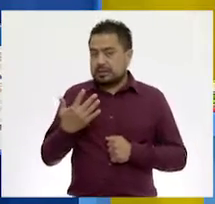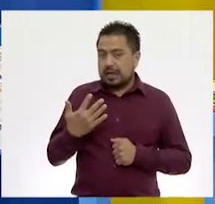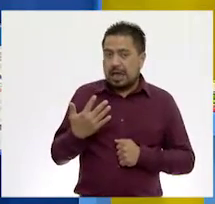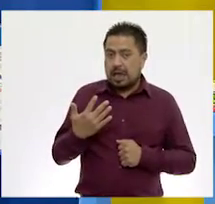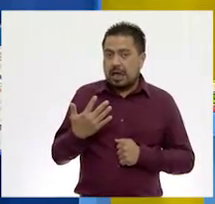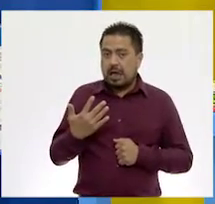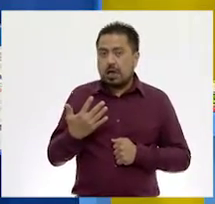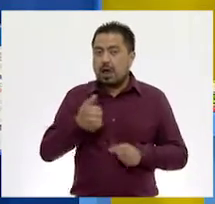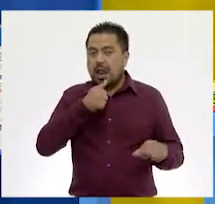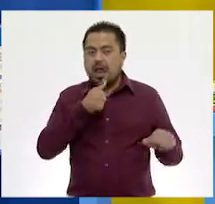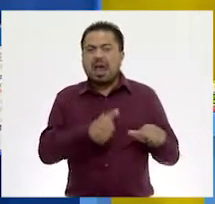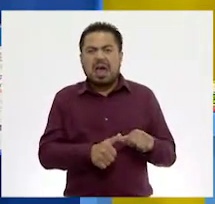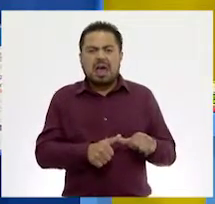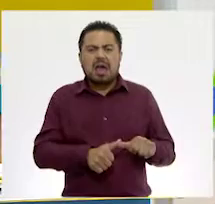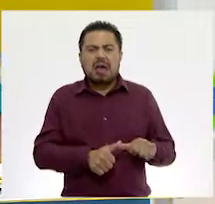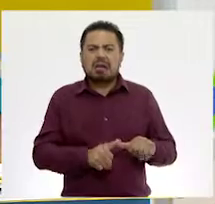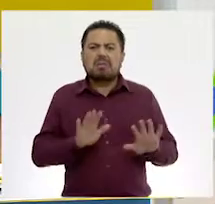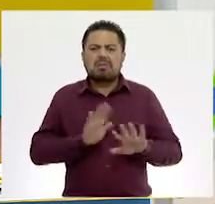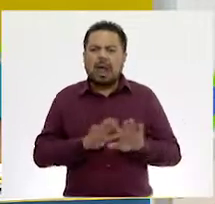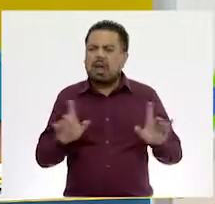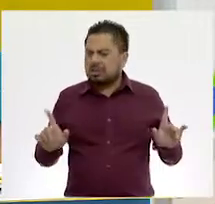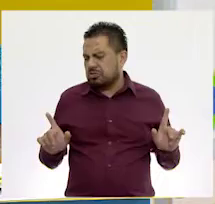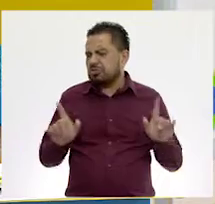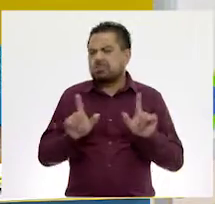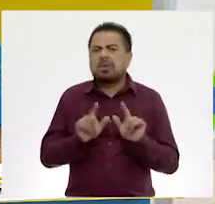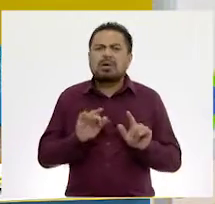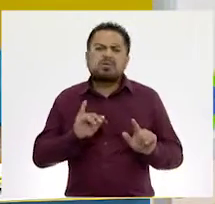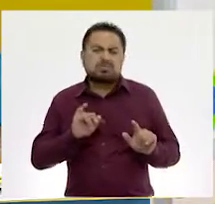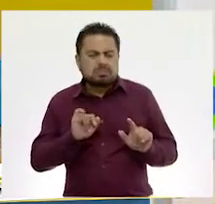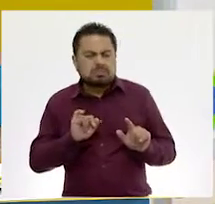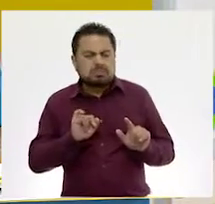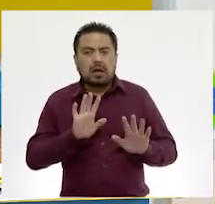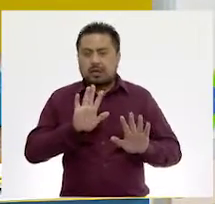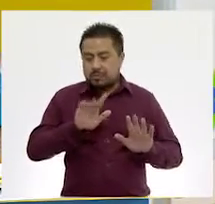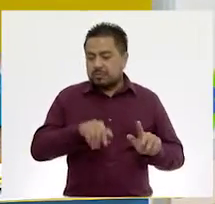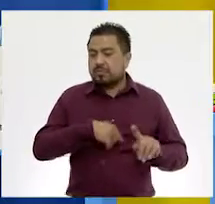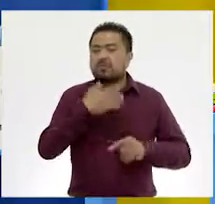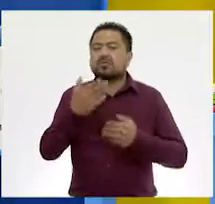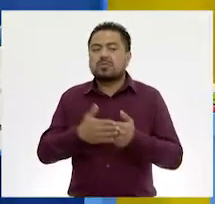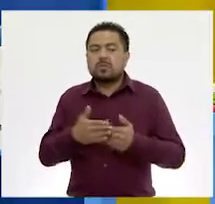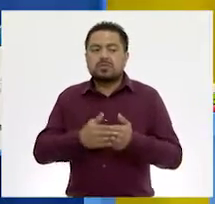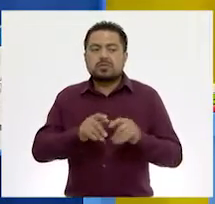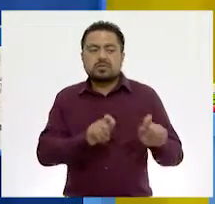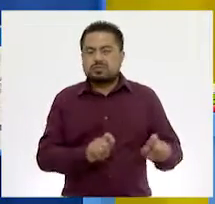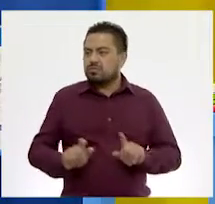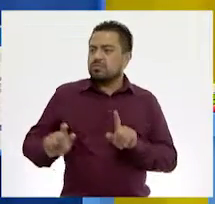1, 2, 3, 4 y 5. Son 5 letras. Corta. Es una palabra corta, ¿verdad? Así es. La siguiente es